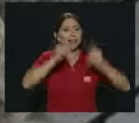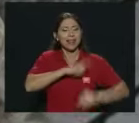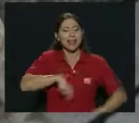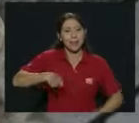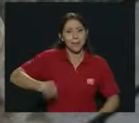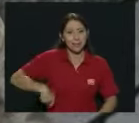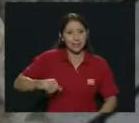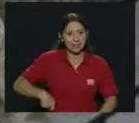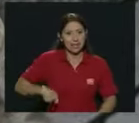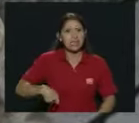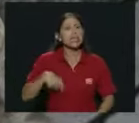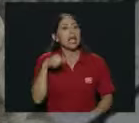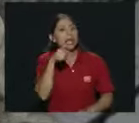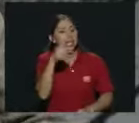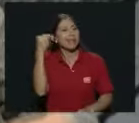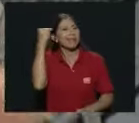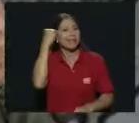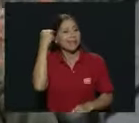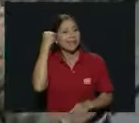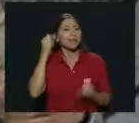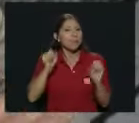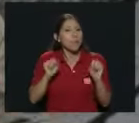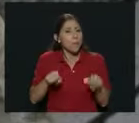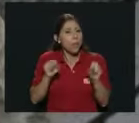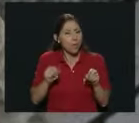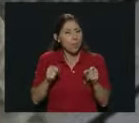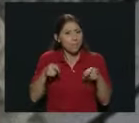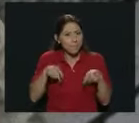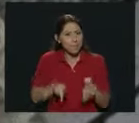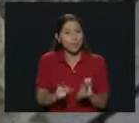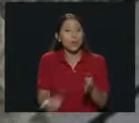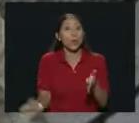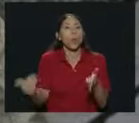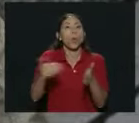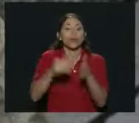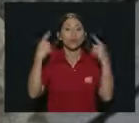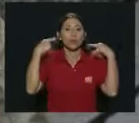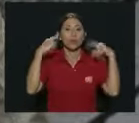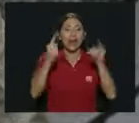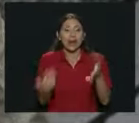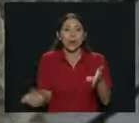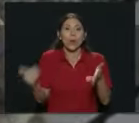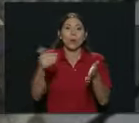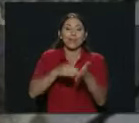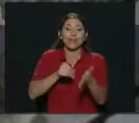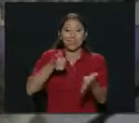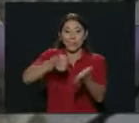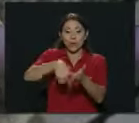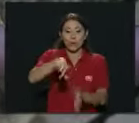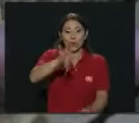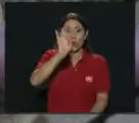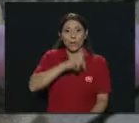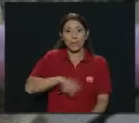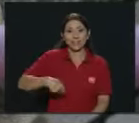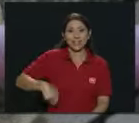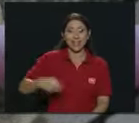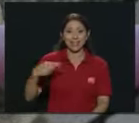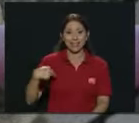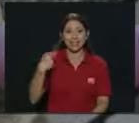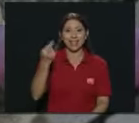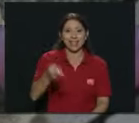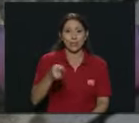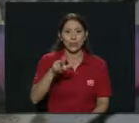sus cálculos, le va a permitir obtener su reelección dentro de 3 años. En esta línea,